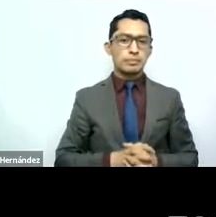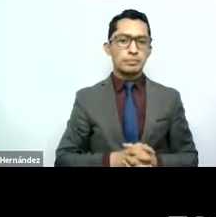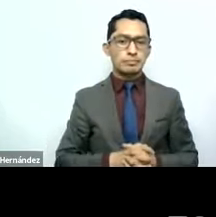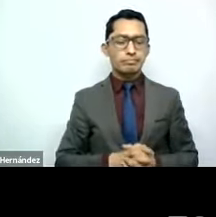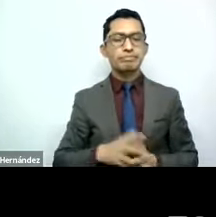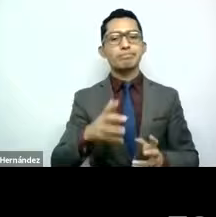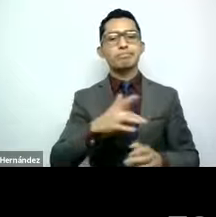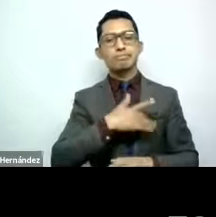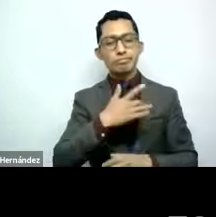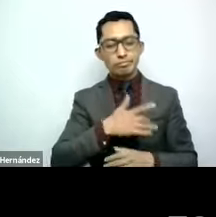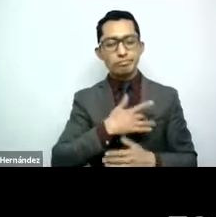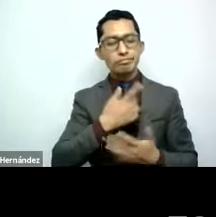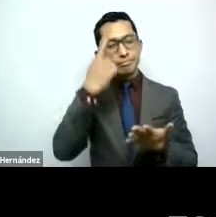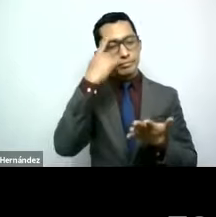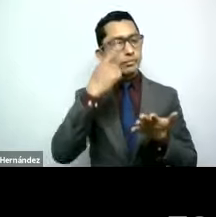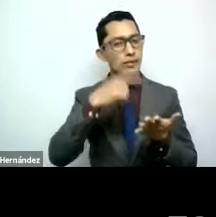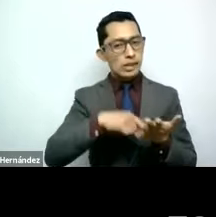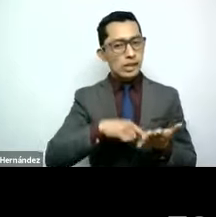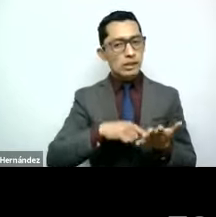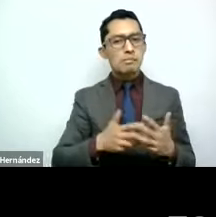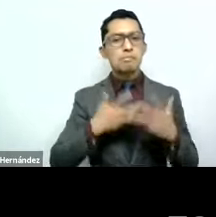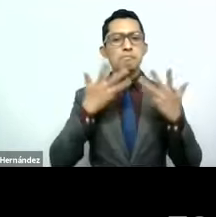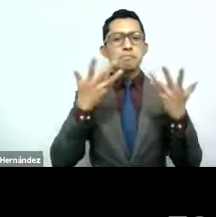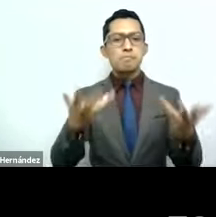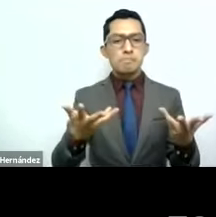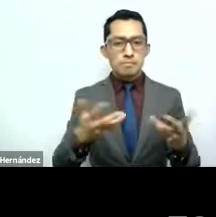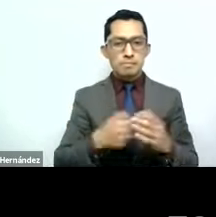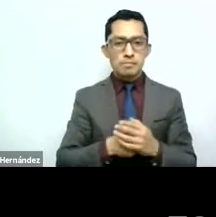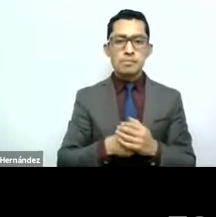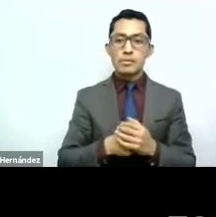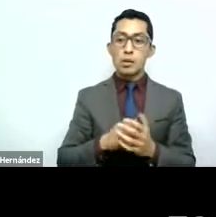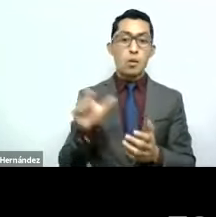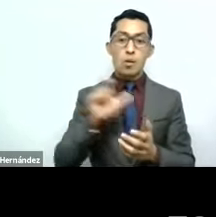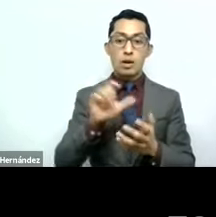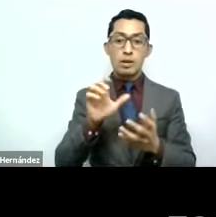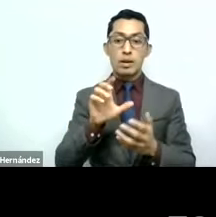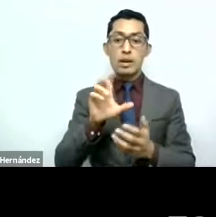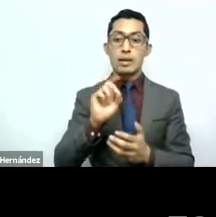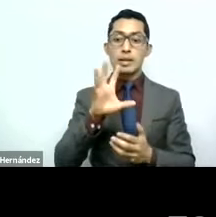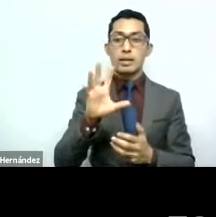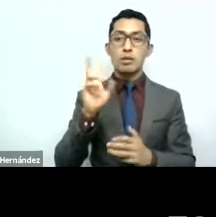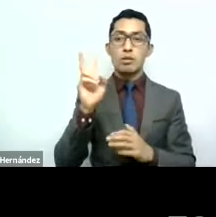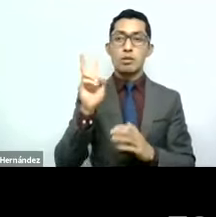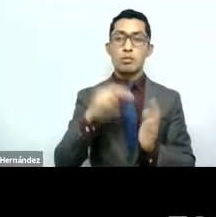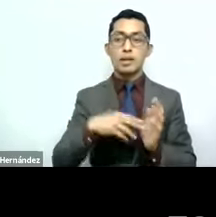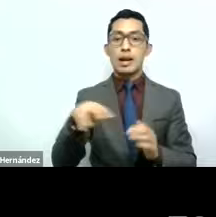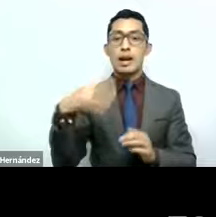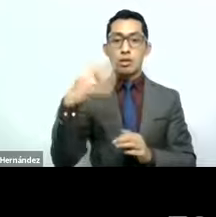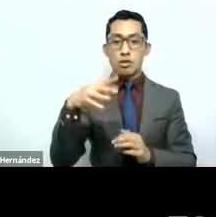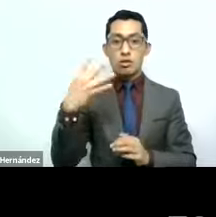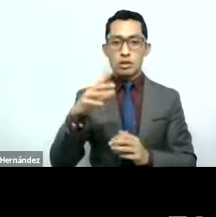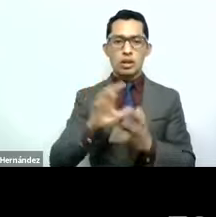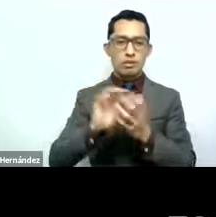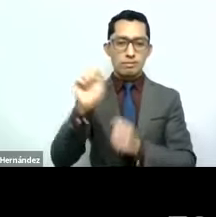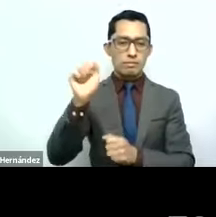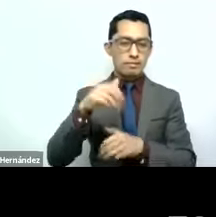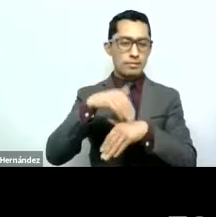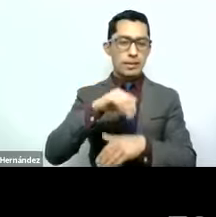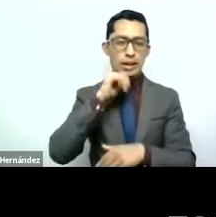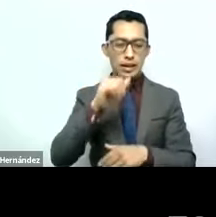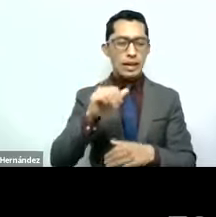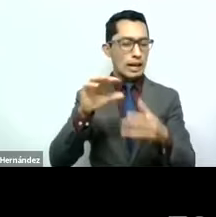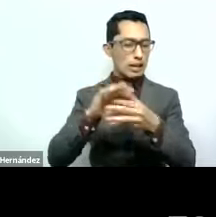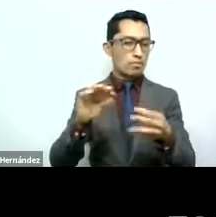Creo que en la acción de inconstitucionalidad 35-2014 se explicó de una manera muy coherente y